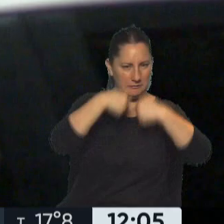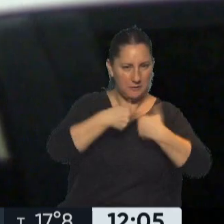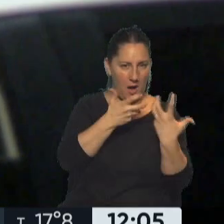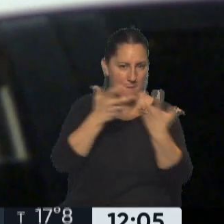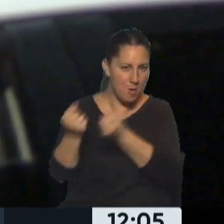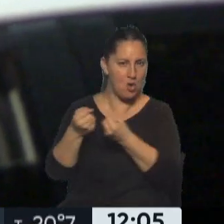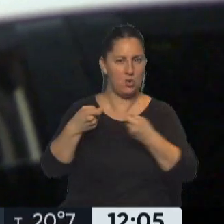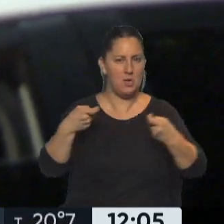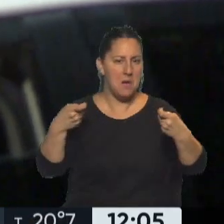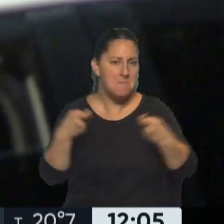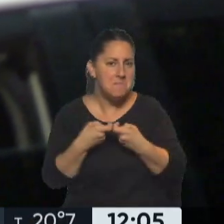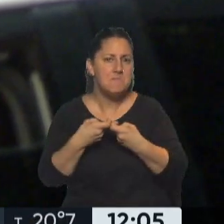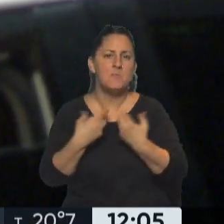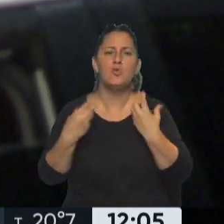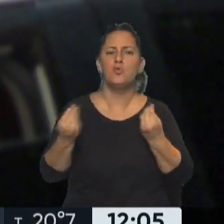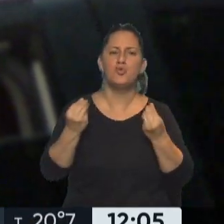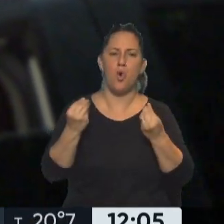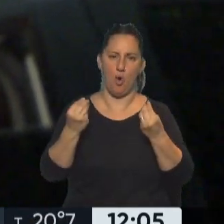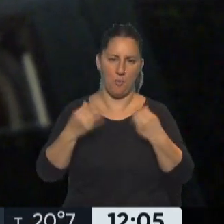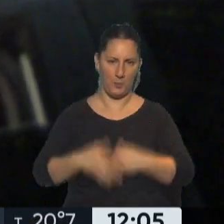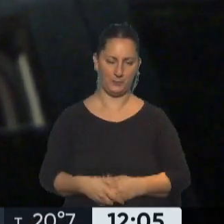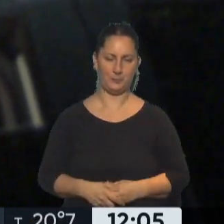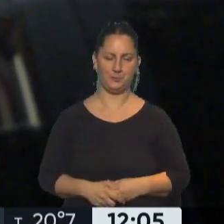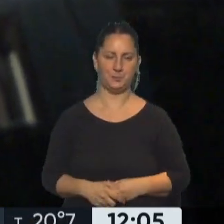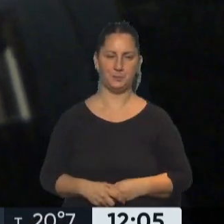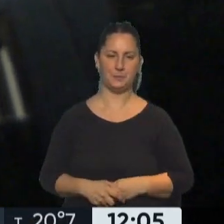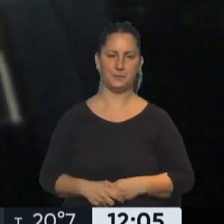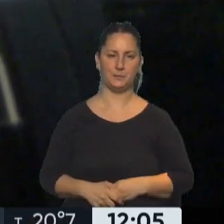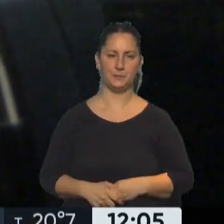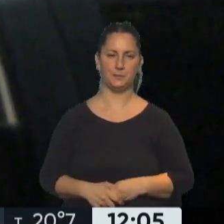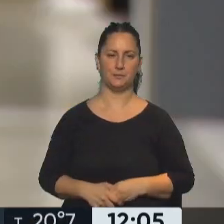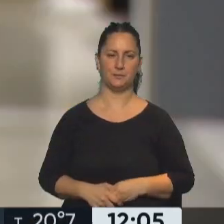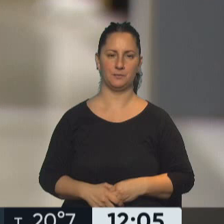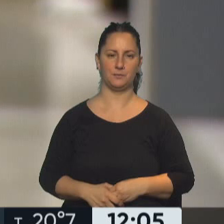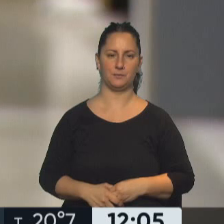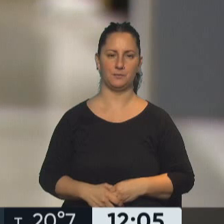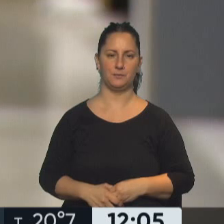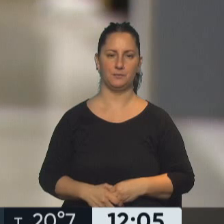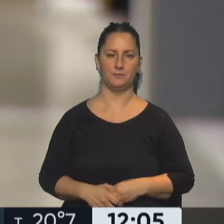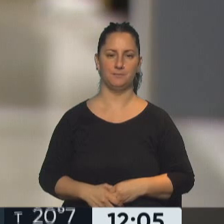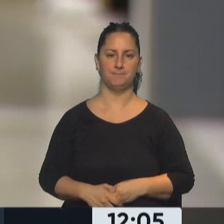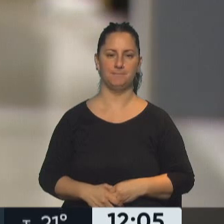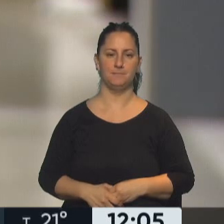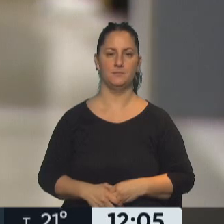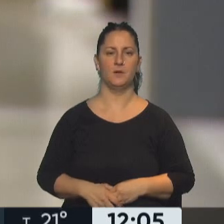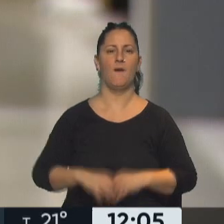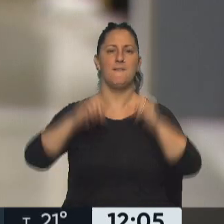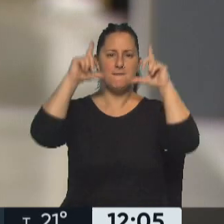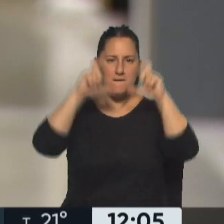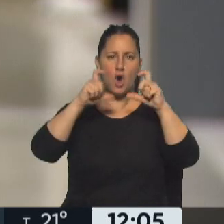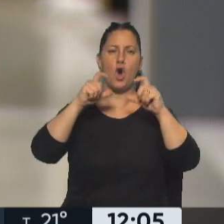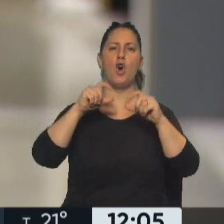tiene tuvo que ver con él con el hecho delictivo sí claro pero no sólo fotos